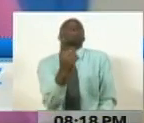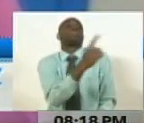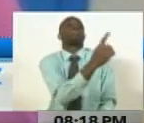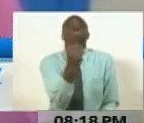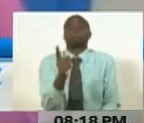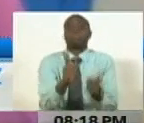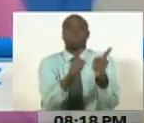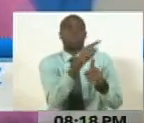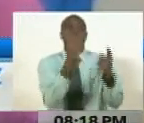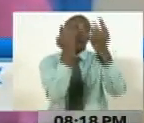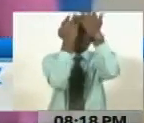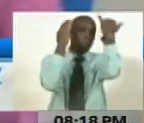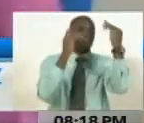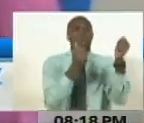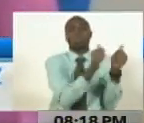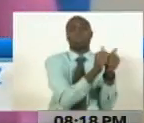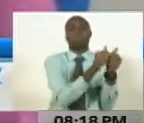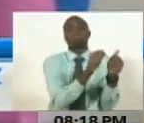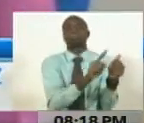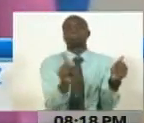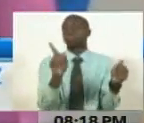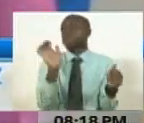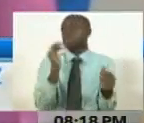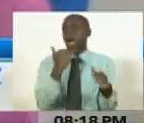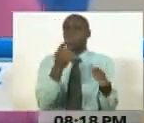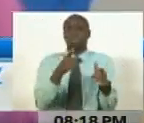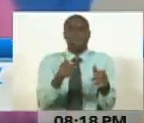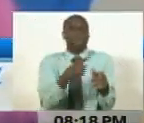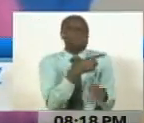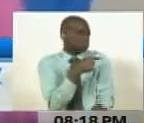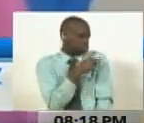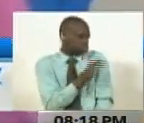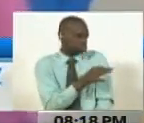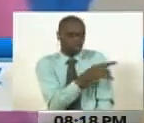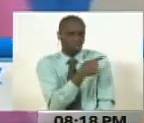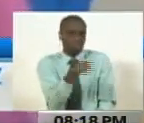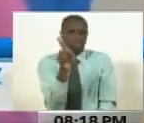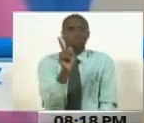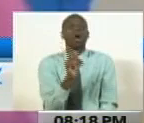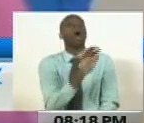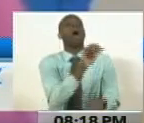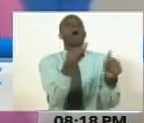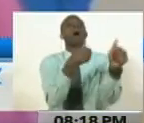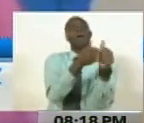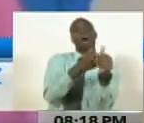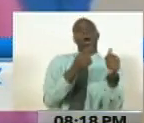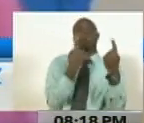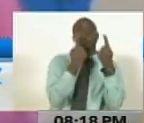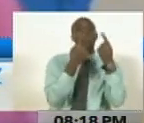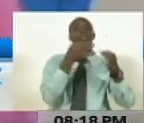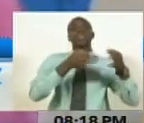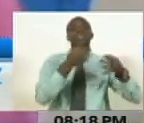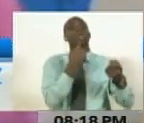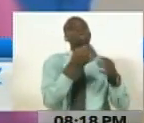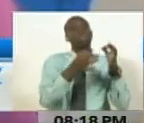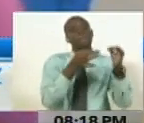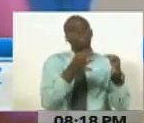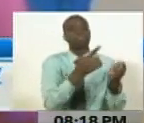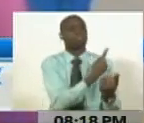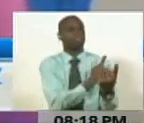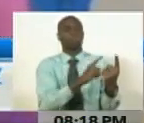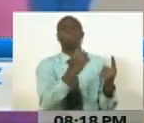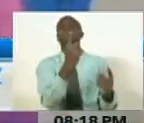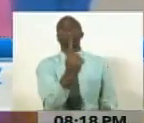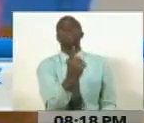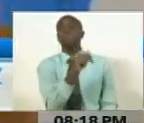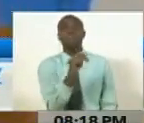Magro, viendo que es un al asesor jurídico del secretario general, ni siquiera